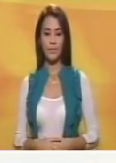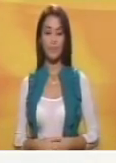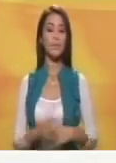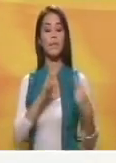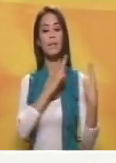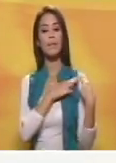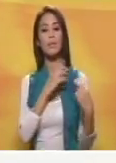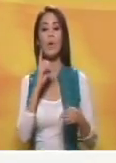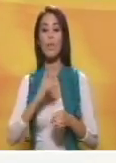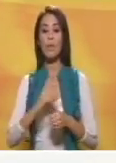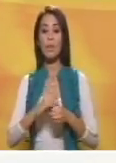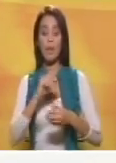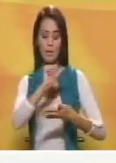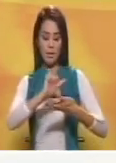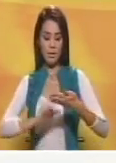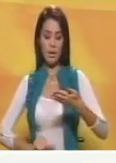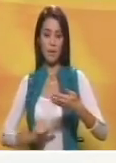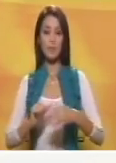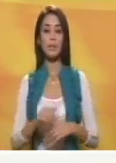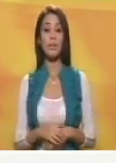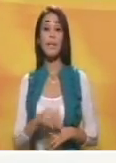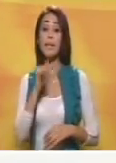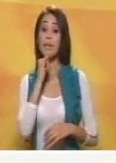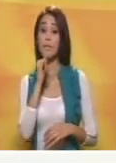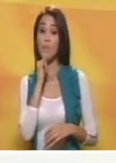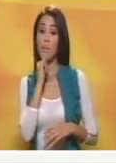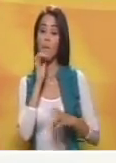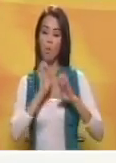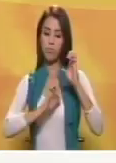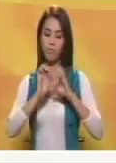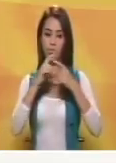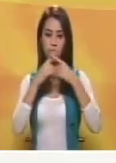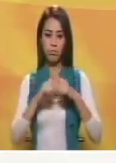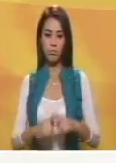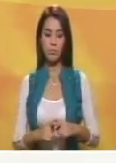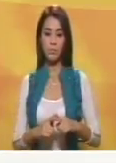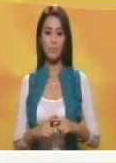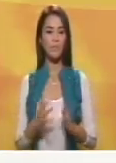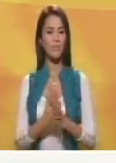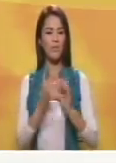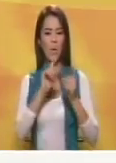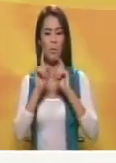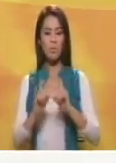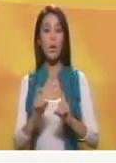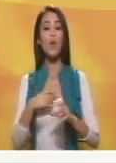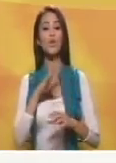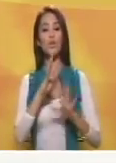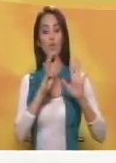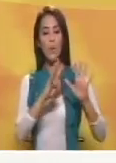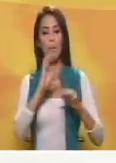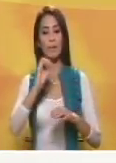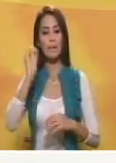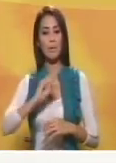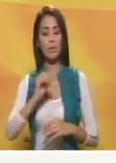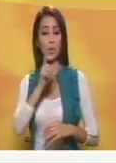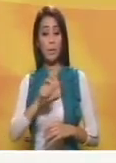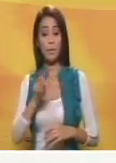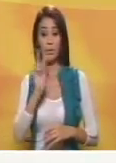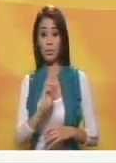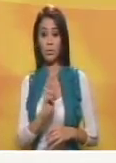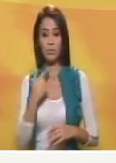director de Data Analysis, José Antonio Gil Yepes, informó que el estudio más reciente de la encuestadora reveló que 90% de los venezolanos